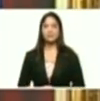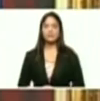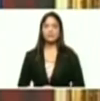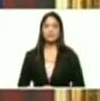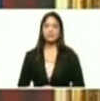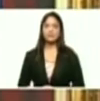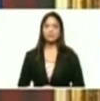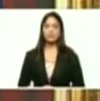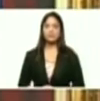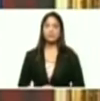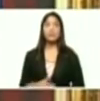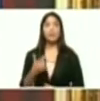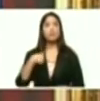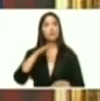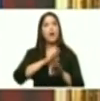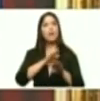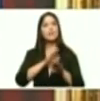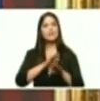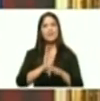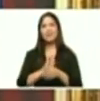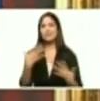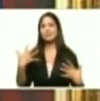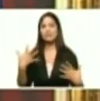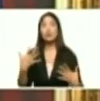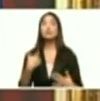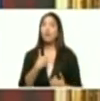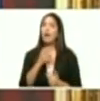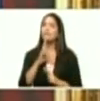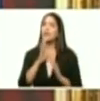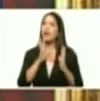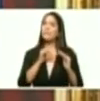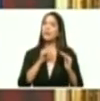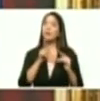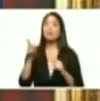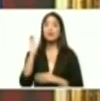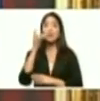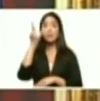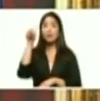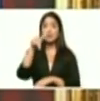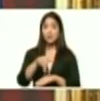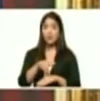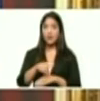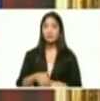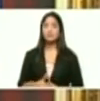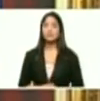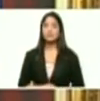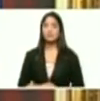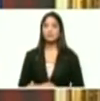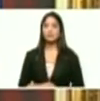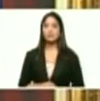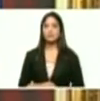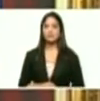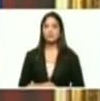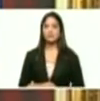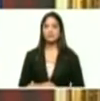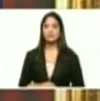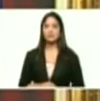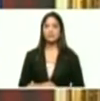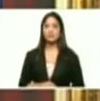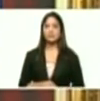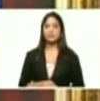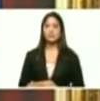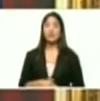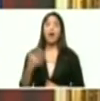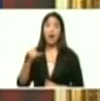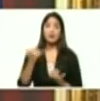cuando la decreté, tenía, la firme esperanza, de que la asamblea nacional, dirigida por, circunstancialmente,